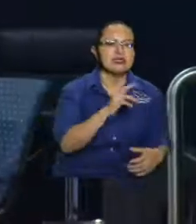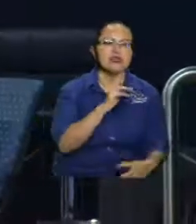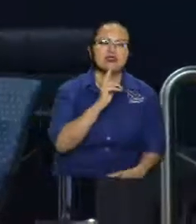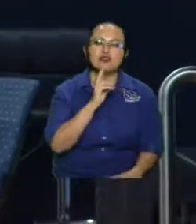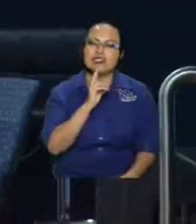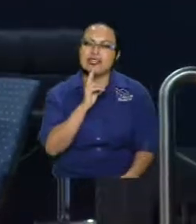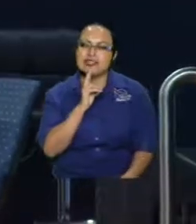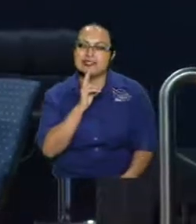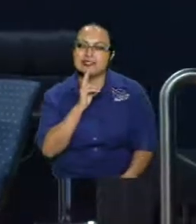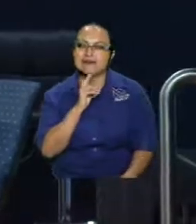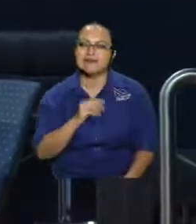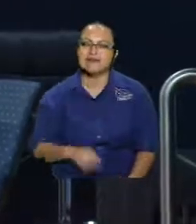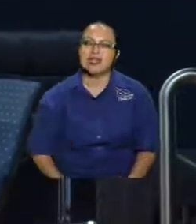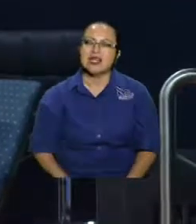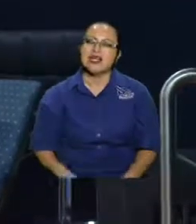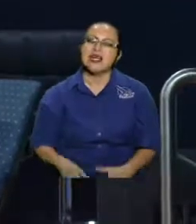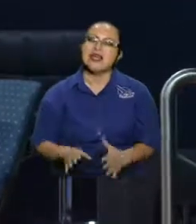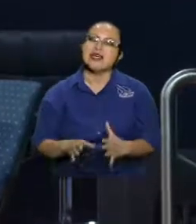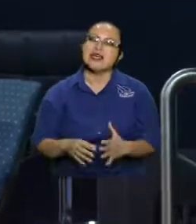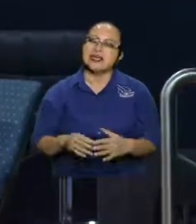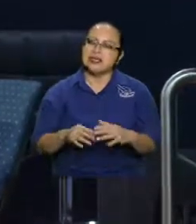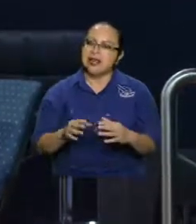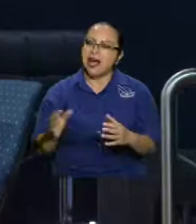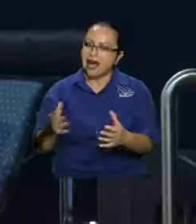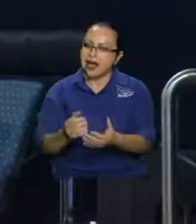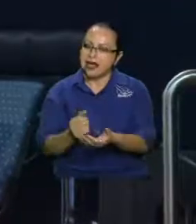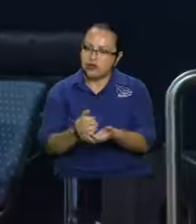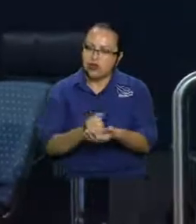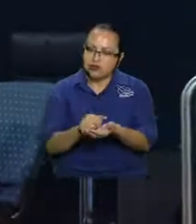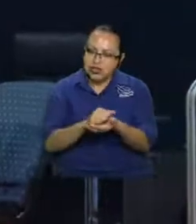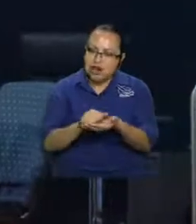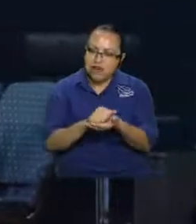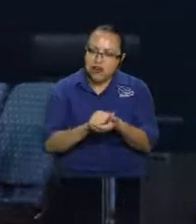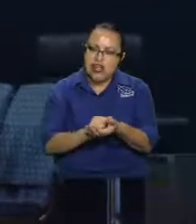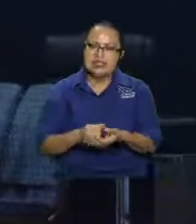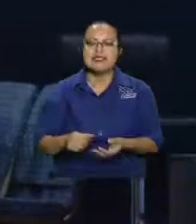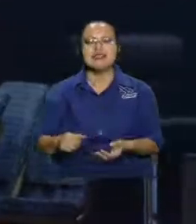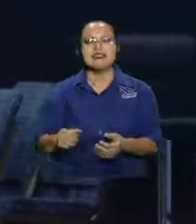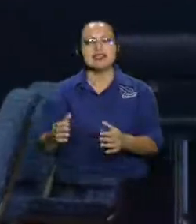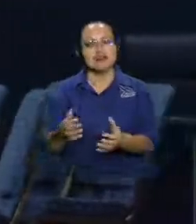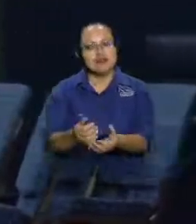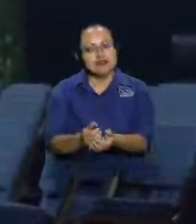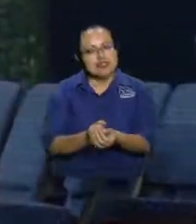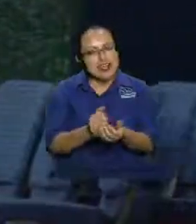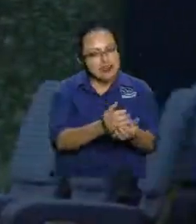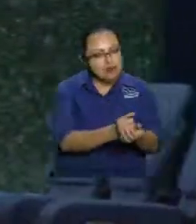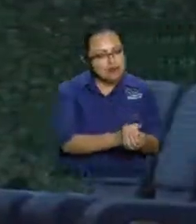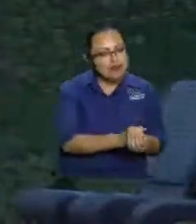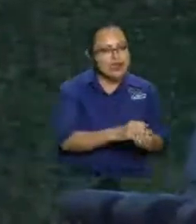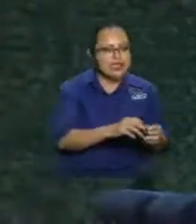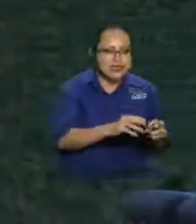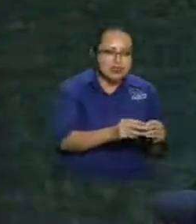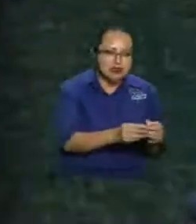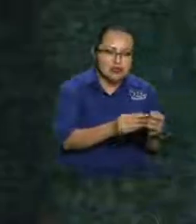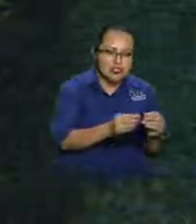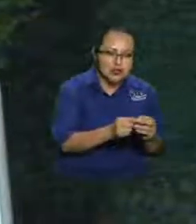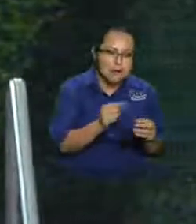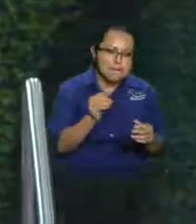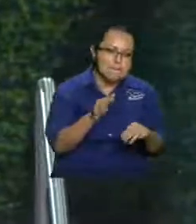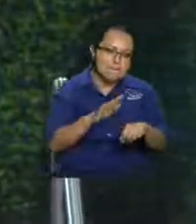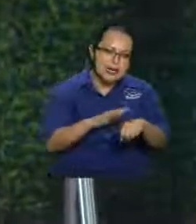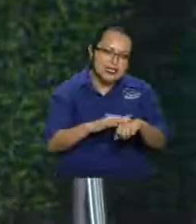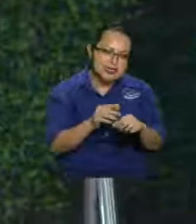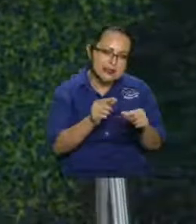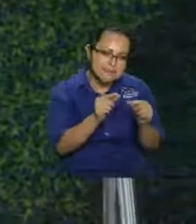ayudarles a recoger basura, sí. Y empezó a llevarse los jabones que desechaban. Los empezó a procesar de